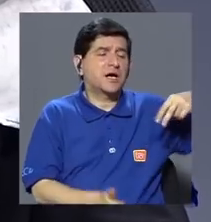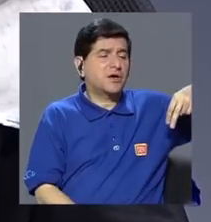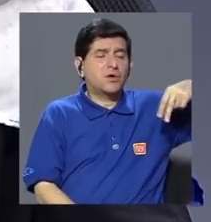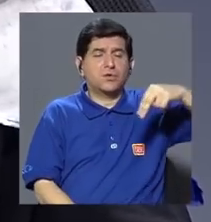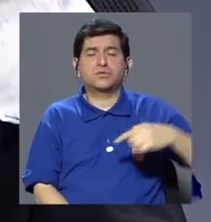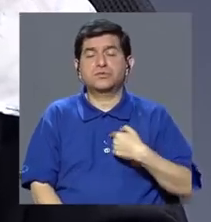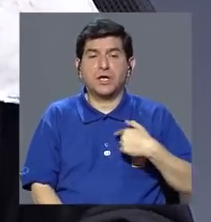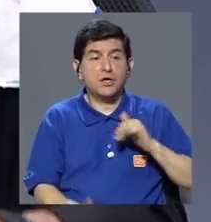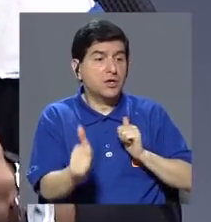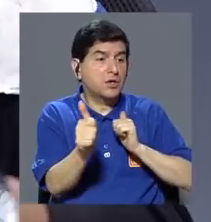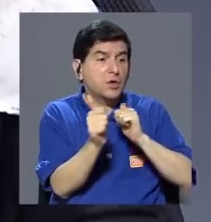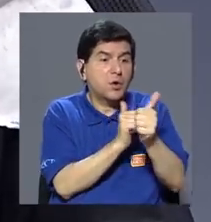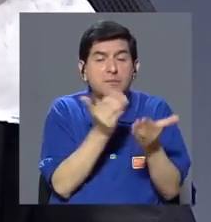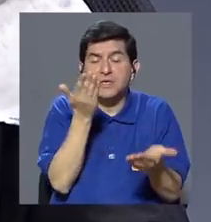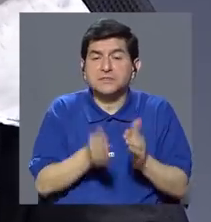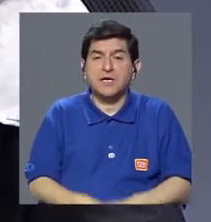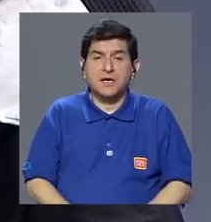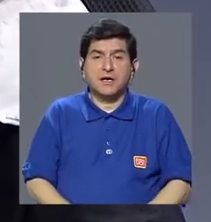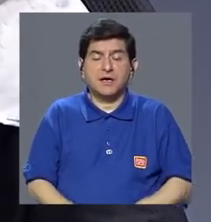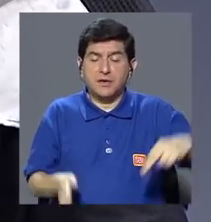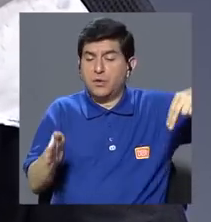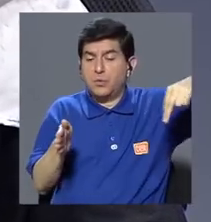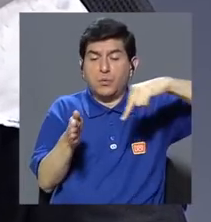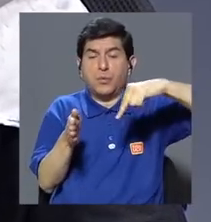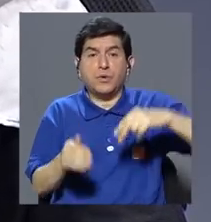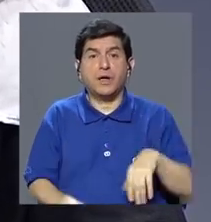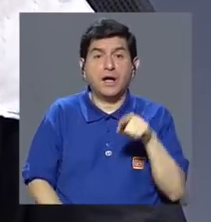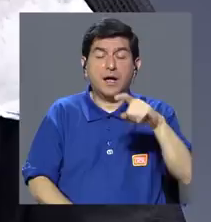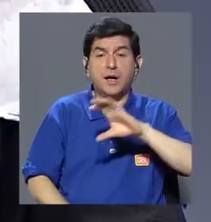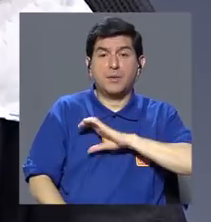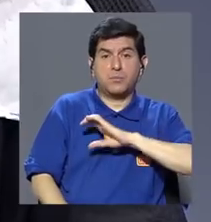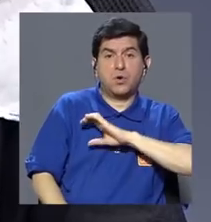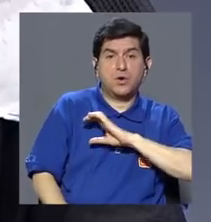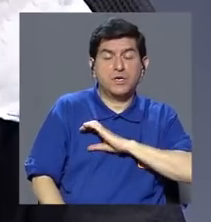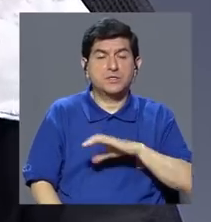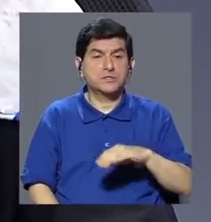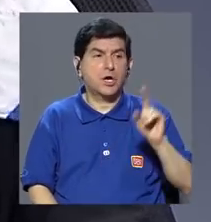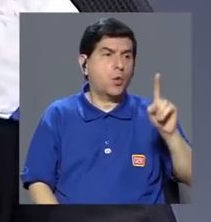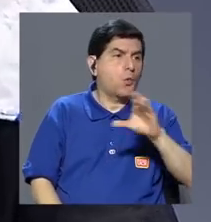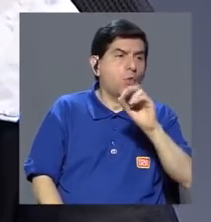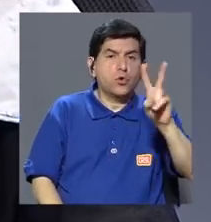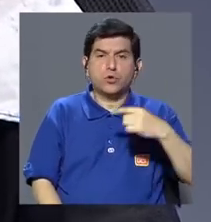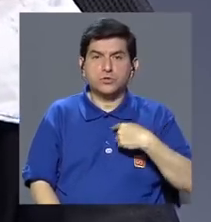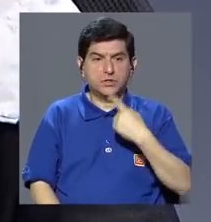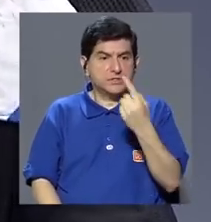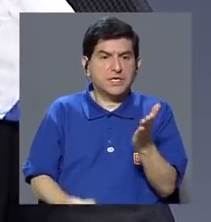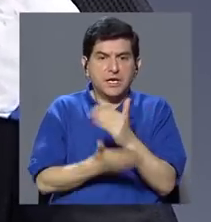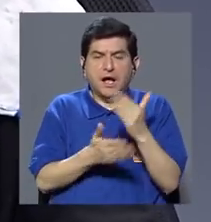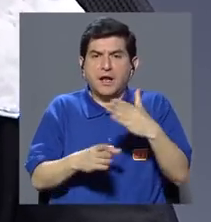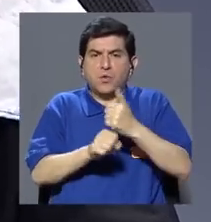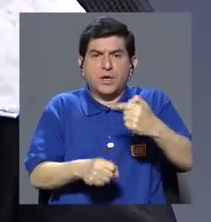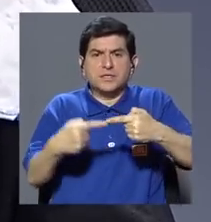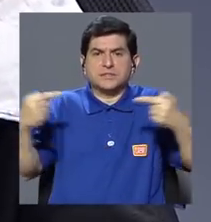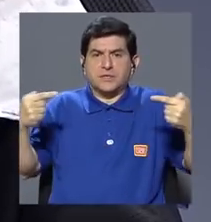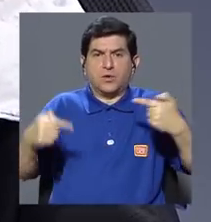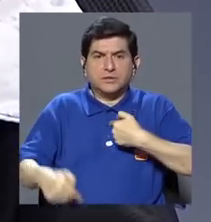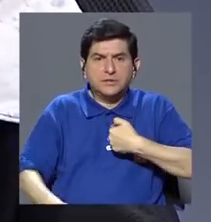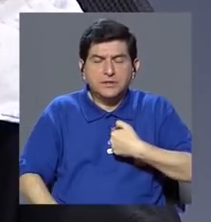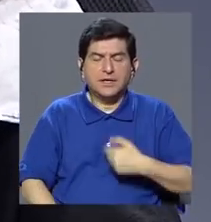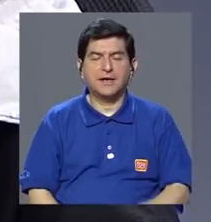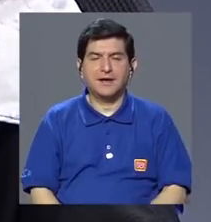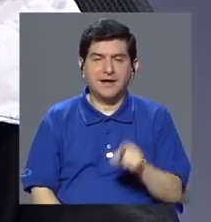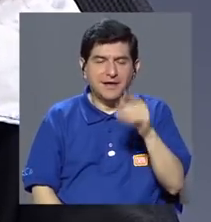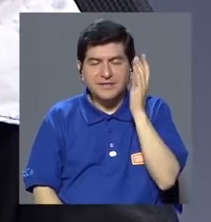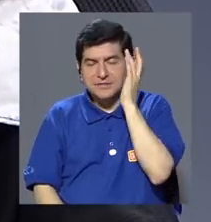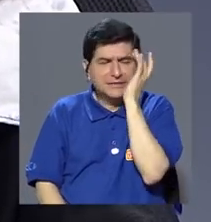me va a cruzar la calle y había un policía o dos y decía ay me van a hacer algo ese miedo esa